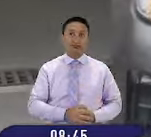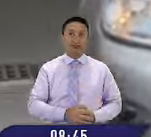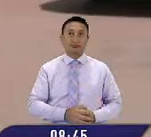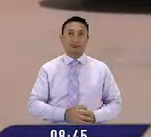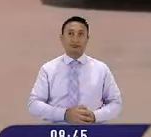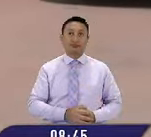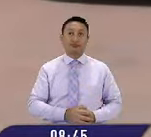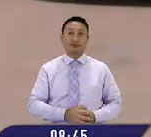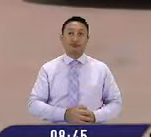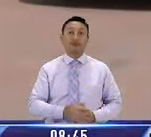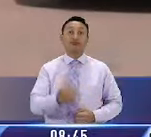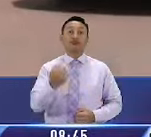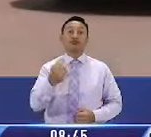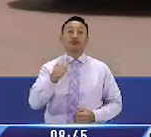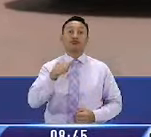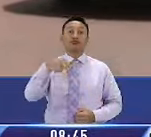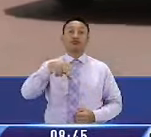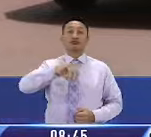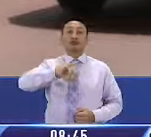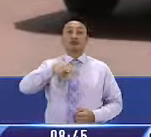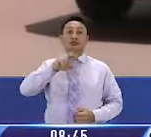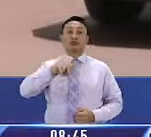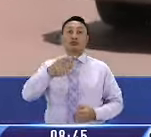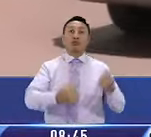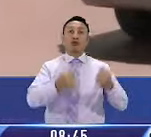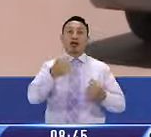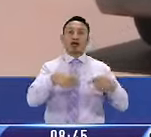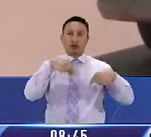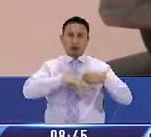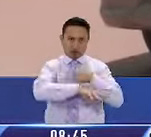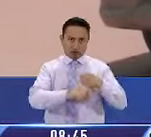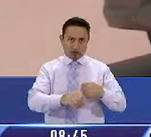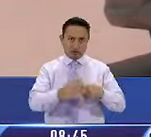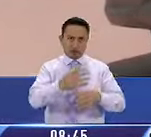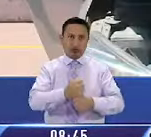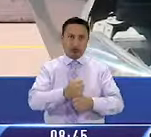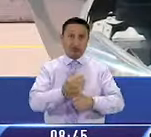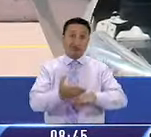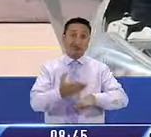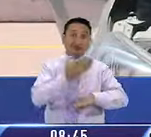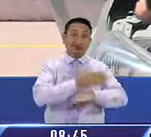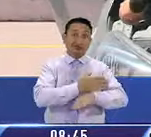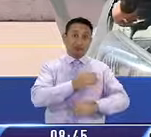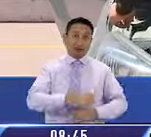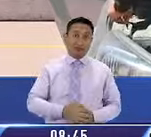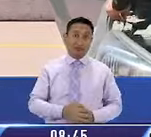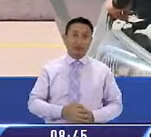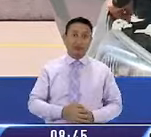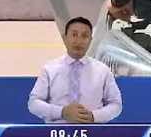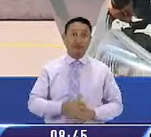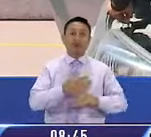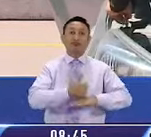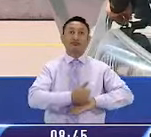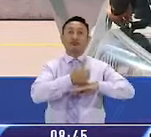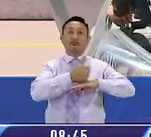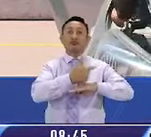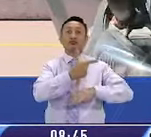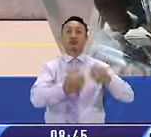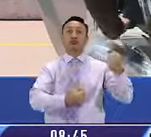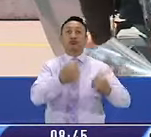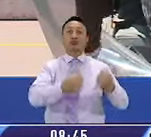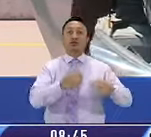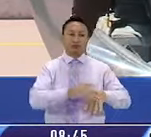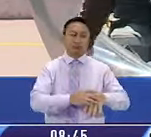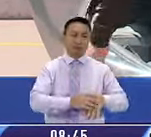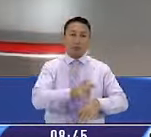de San Juan también se logró recuperar un vehículo que estaba reportado como robado desde el pasado fin de semana. Según las autoridades, el carro fue